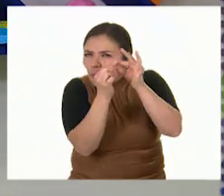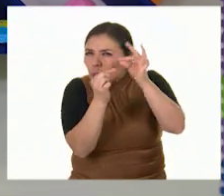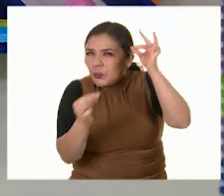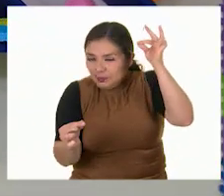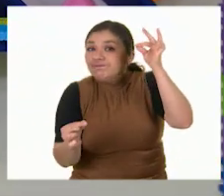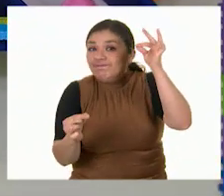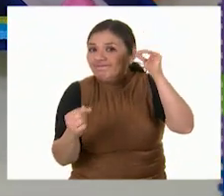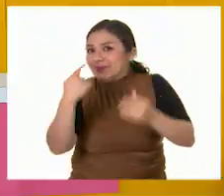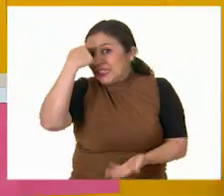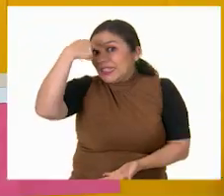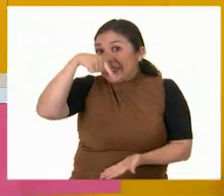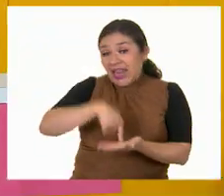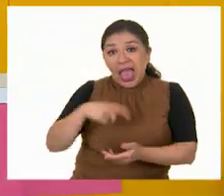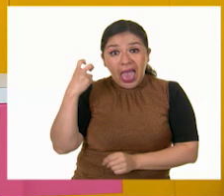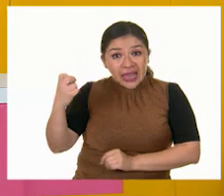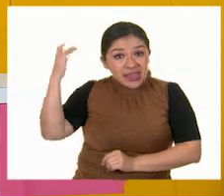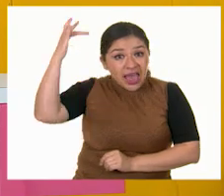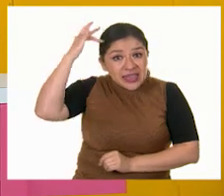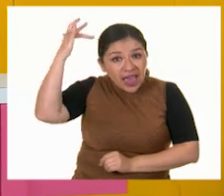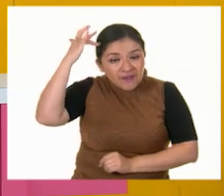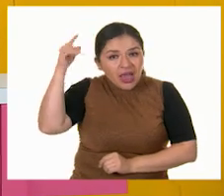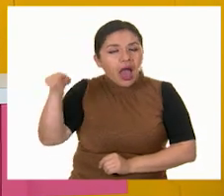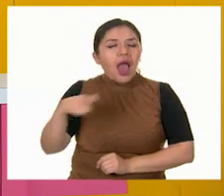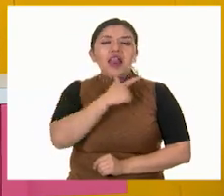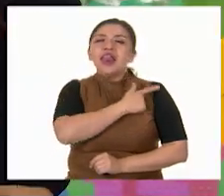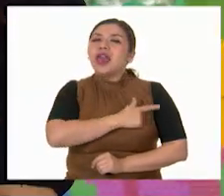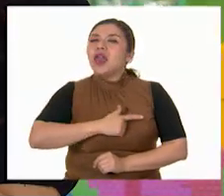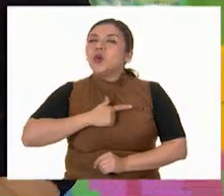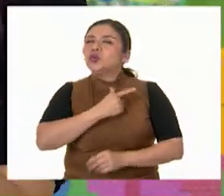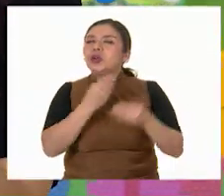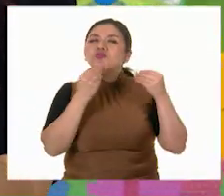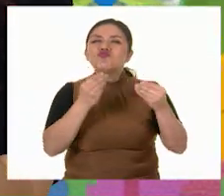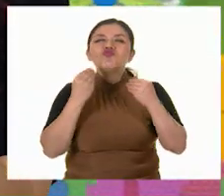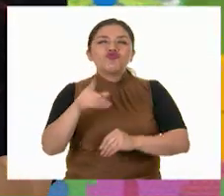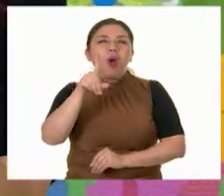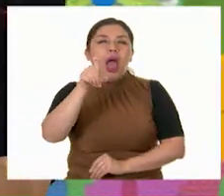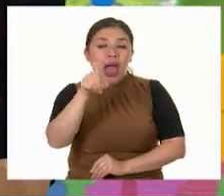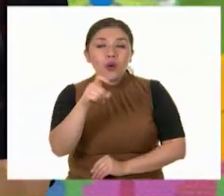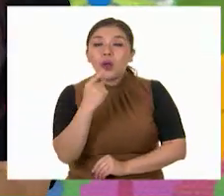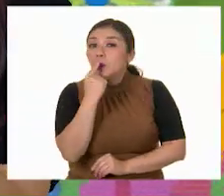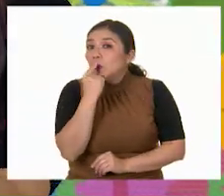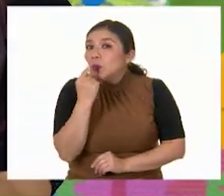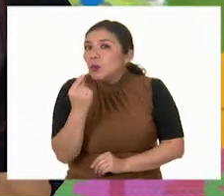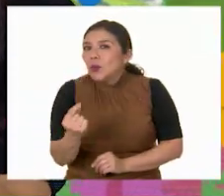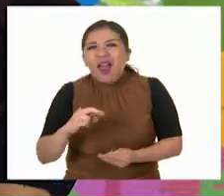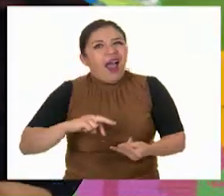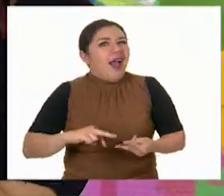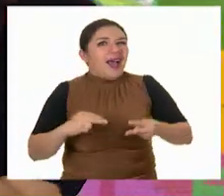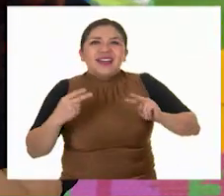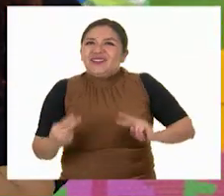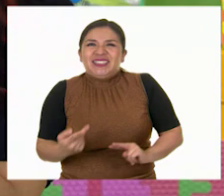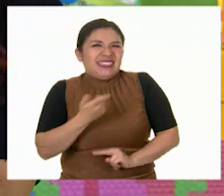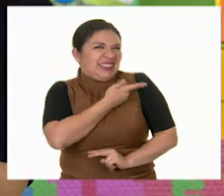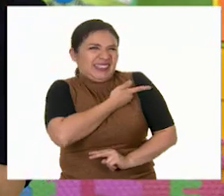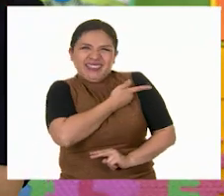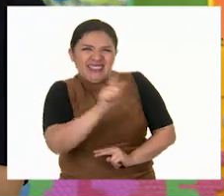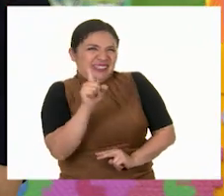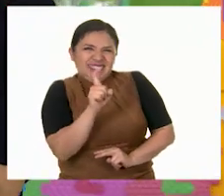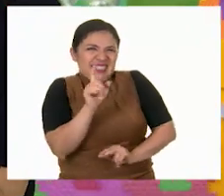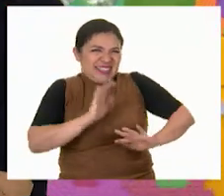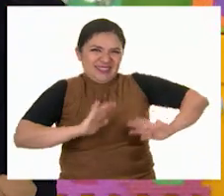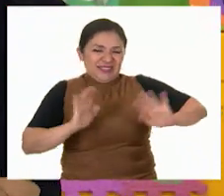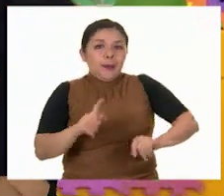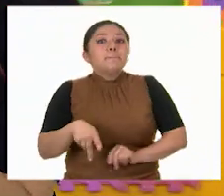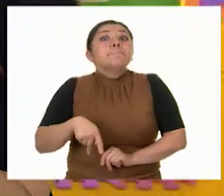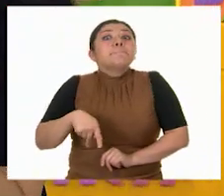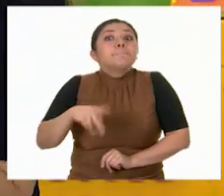creen? A la cabecita le encanta el agua y al piquito, por el contrario, no le gusta mucho.